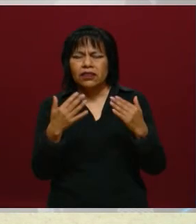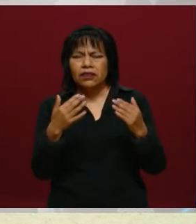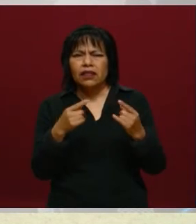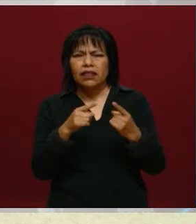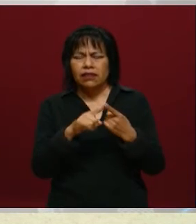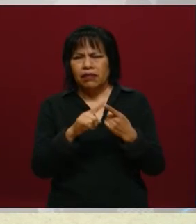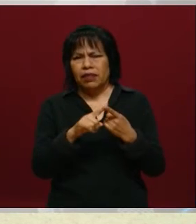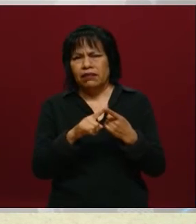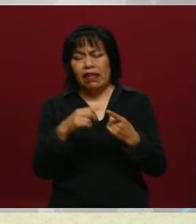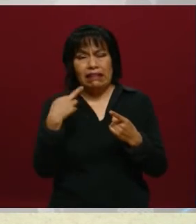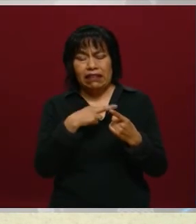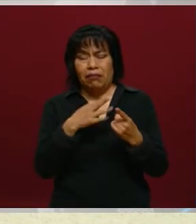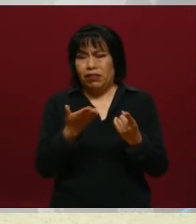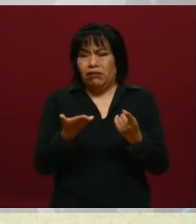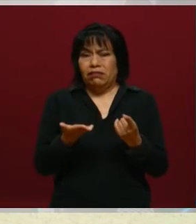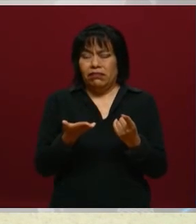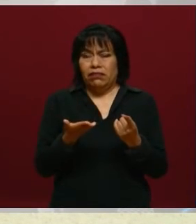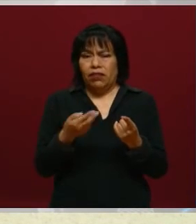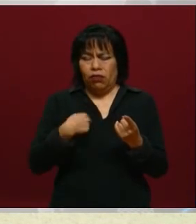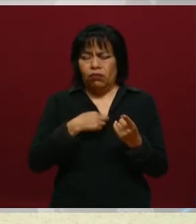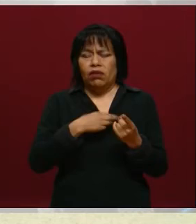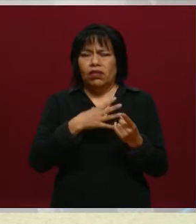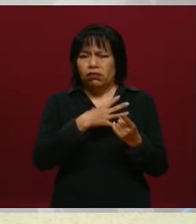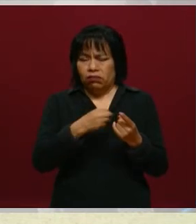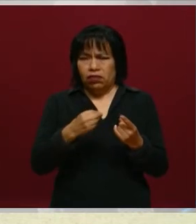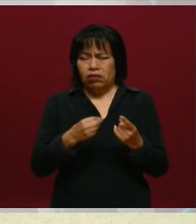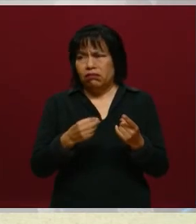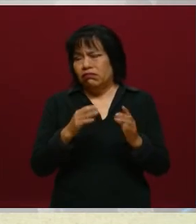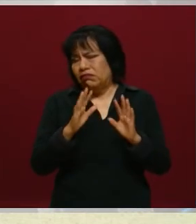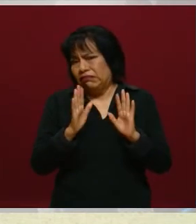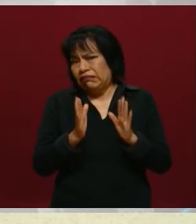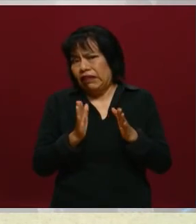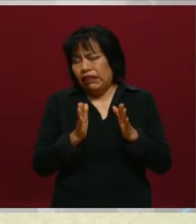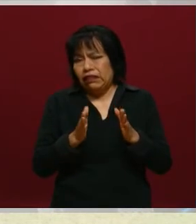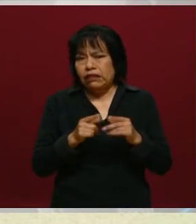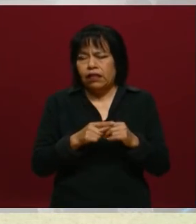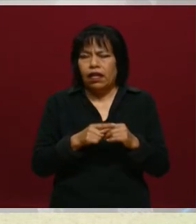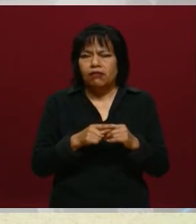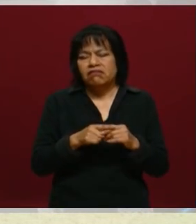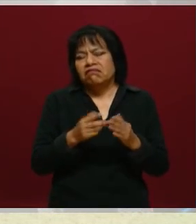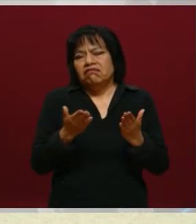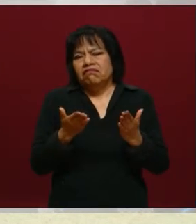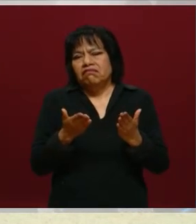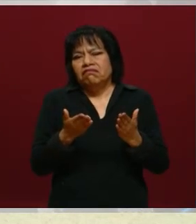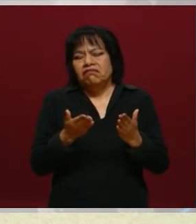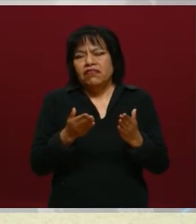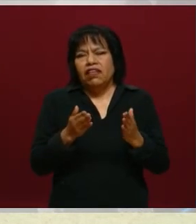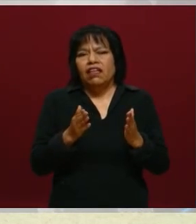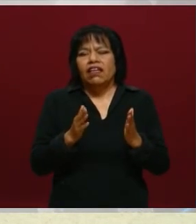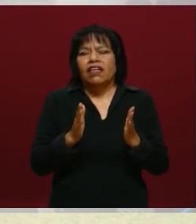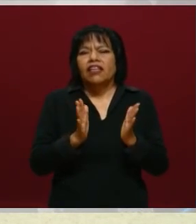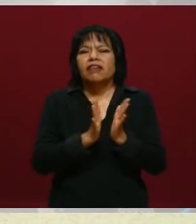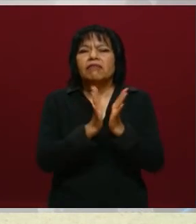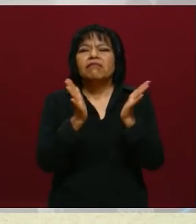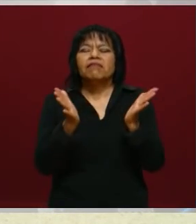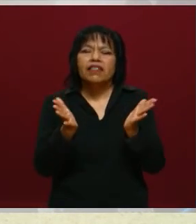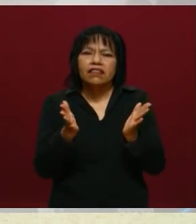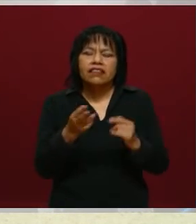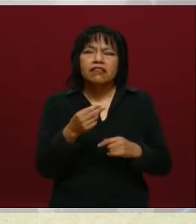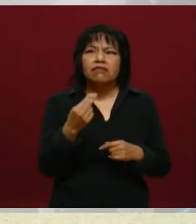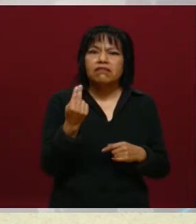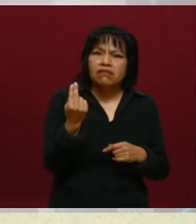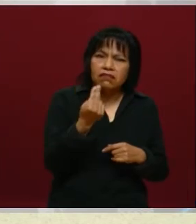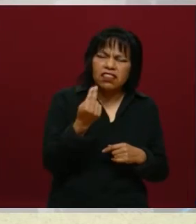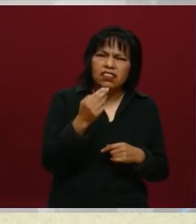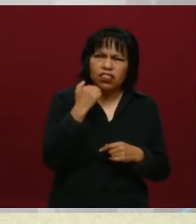la inmediatez en nuestros hijos ya estaban como en este but no lo quiero lo necesito